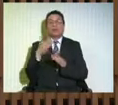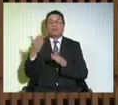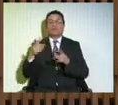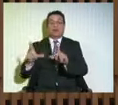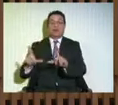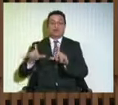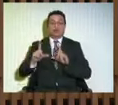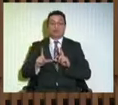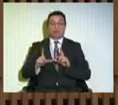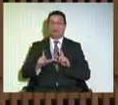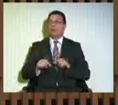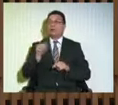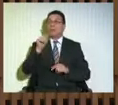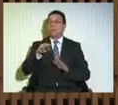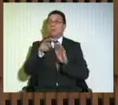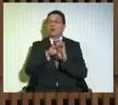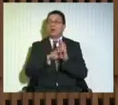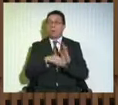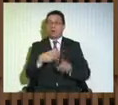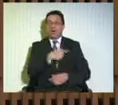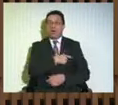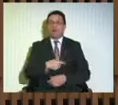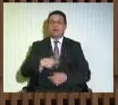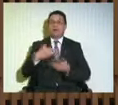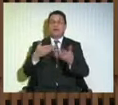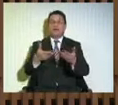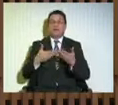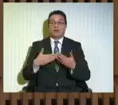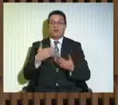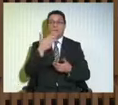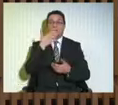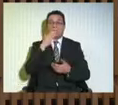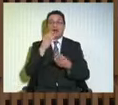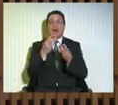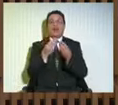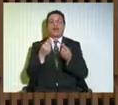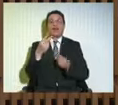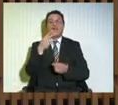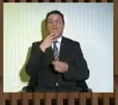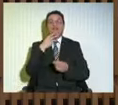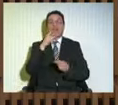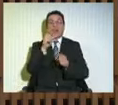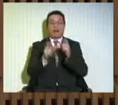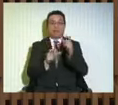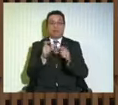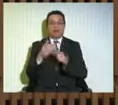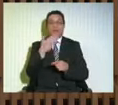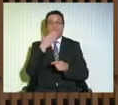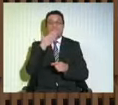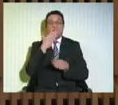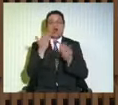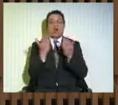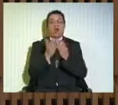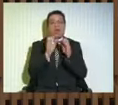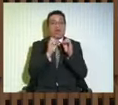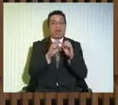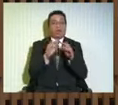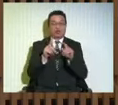El programa Gobierno nos invita a mejorar la calidad de vida de las personas, a mejorar la educación